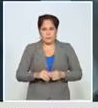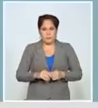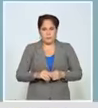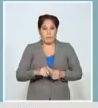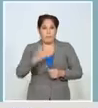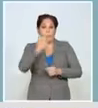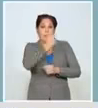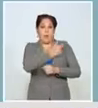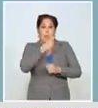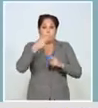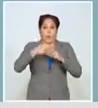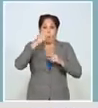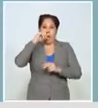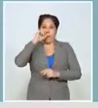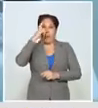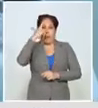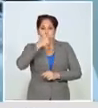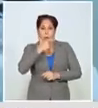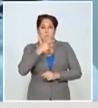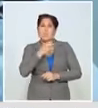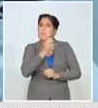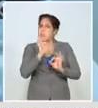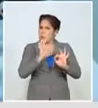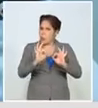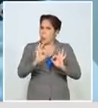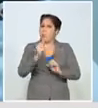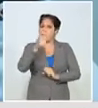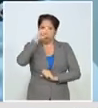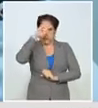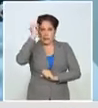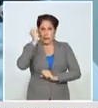vacunal Abdala ofrece seguridad para los guantanameros en su